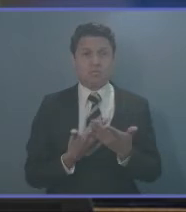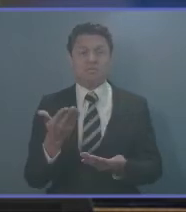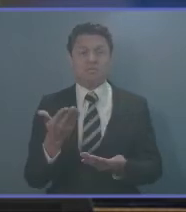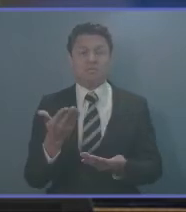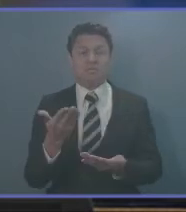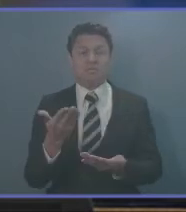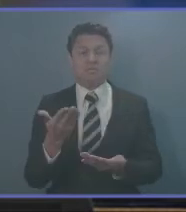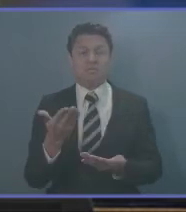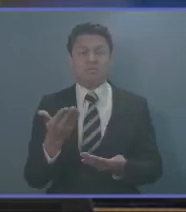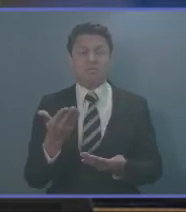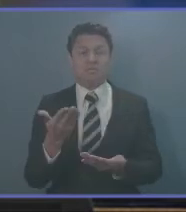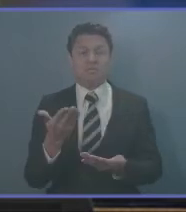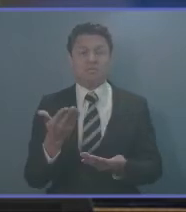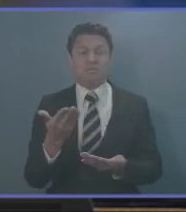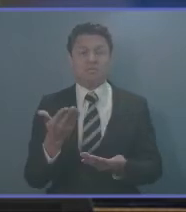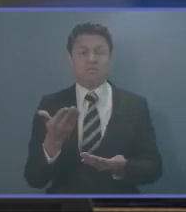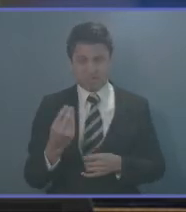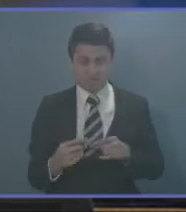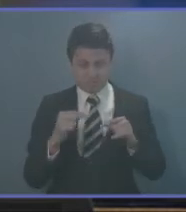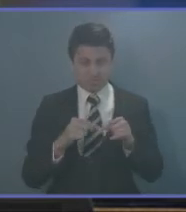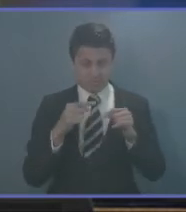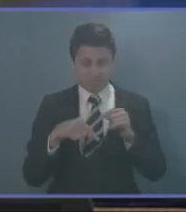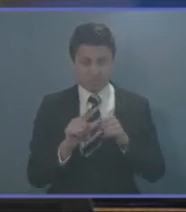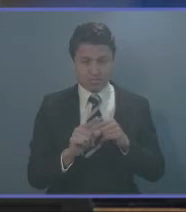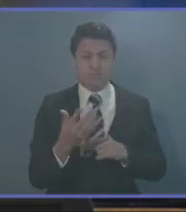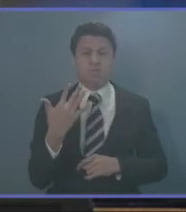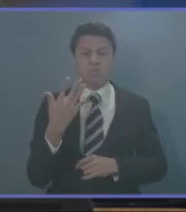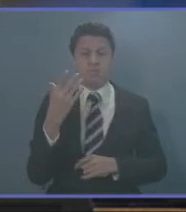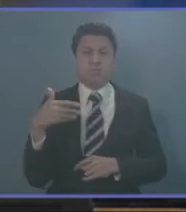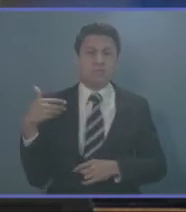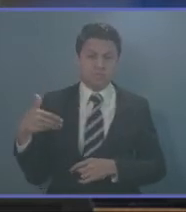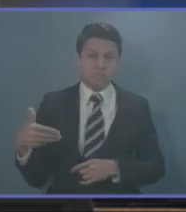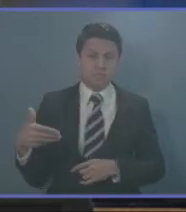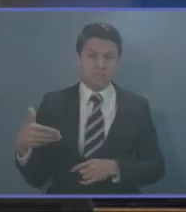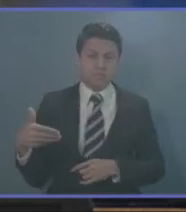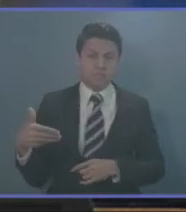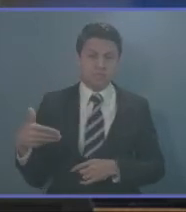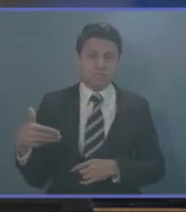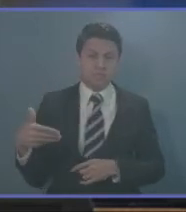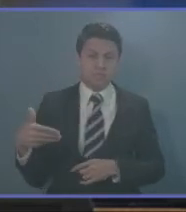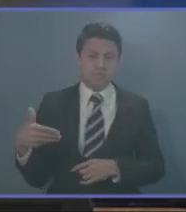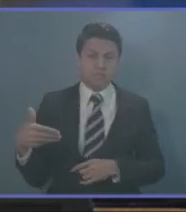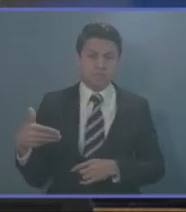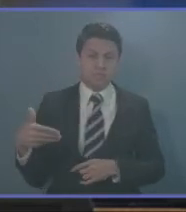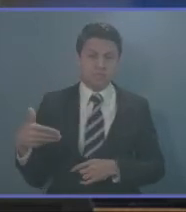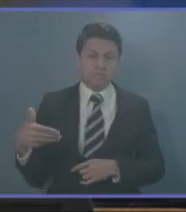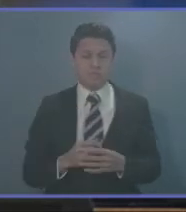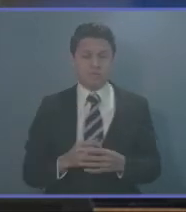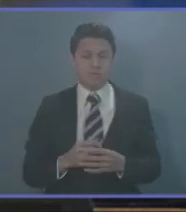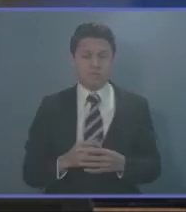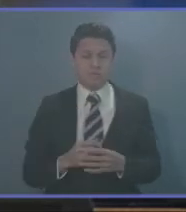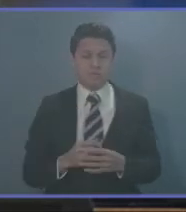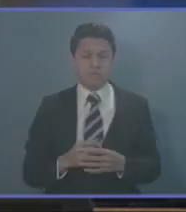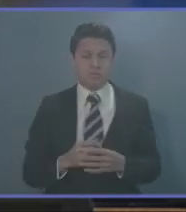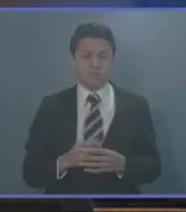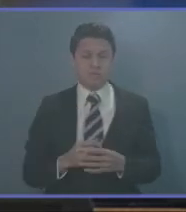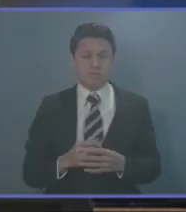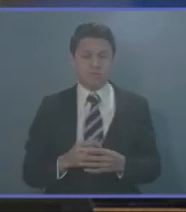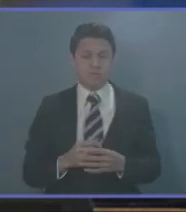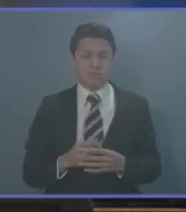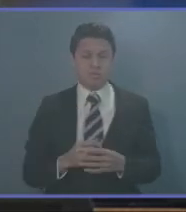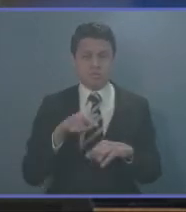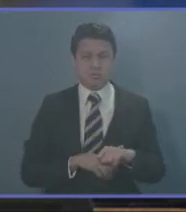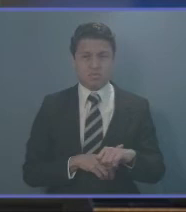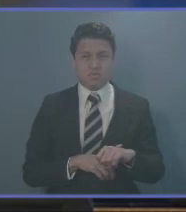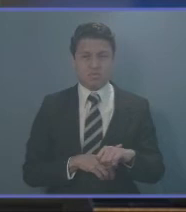el término de 15 días consecutivos, perdón, de 15 años consecutivos. Cómputo del plazo para interrumpir prescripción y